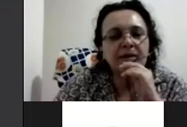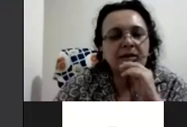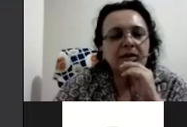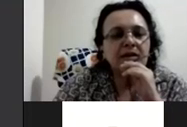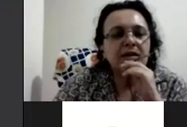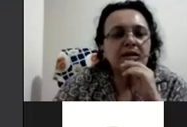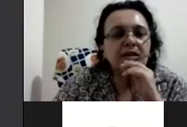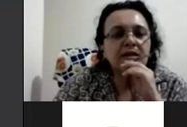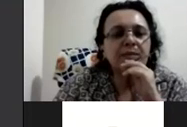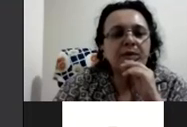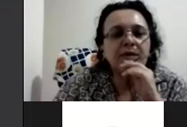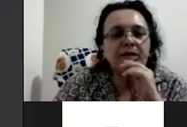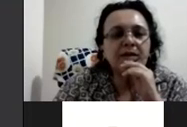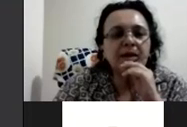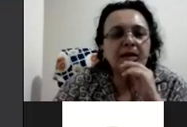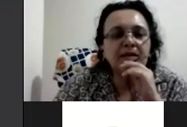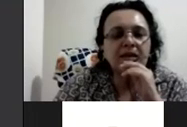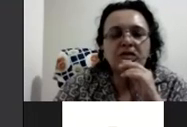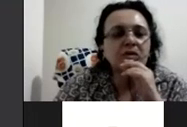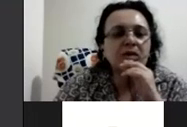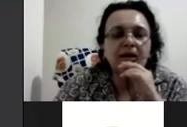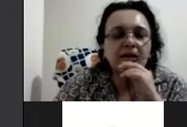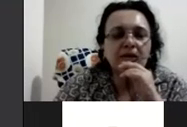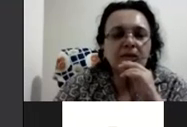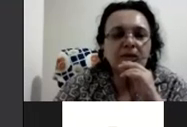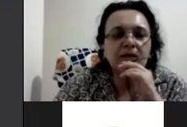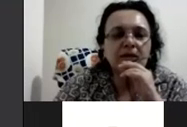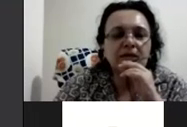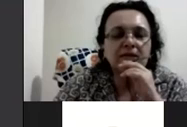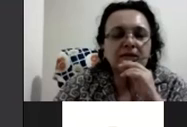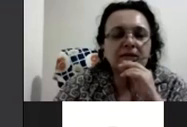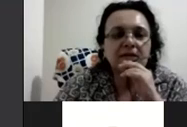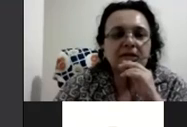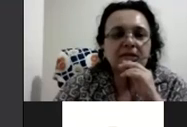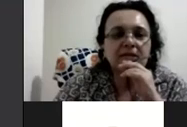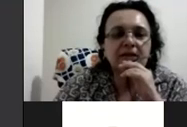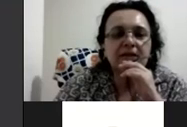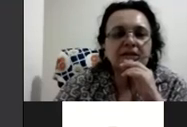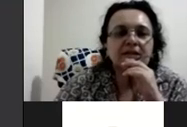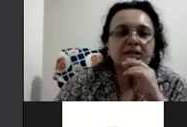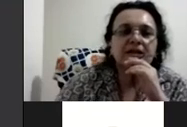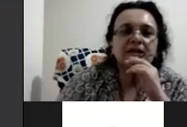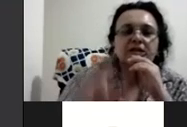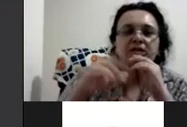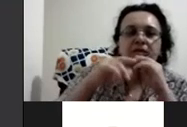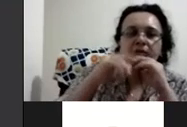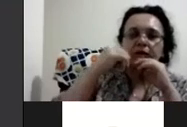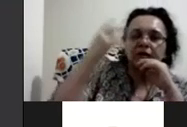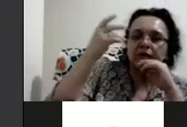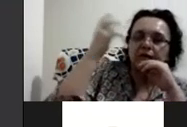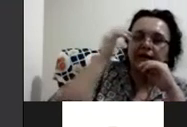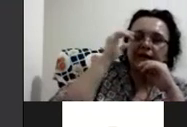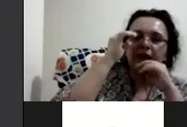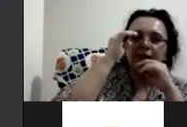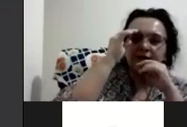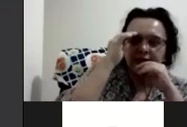acampar. Y probablemente no iré a ningún lugar. ¿Verdad? Entonces, porque